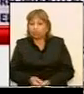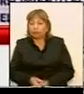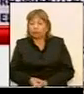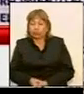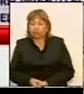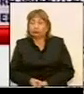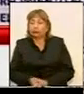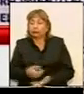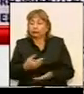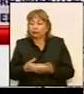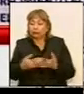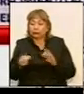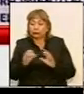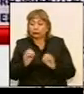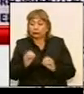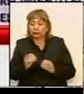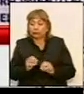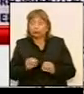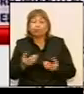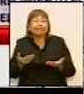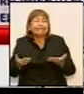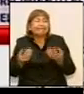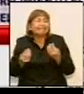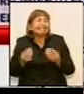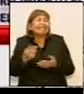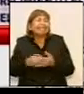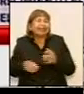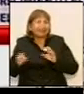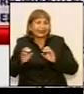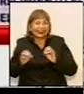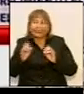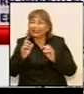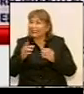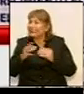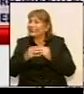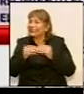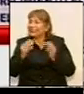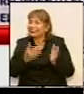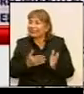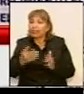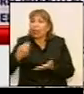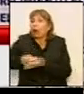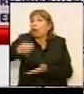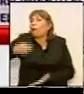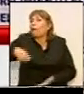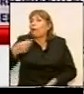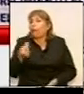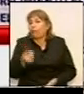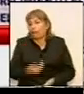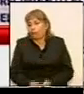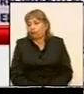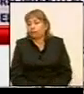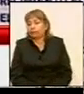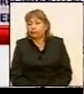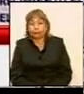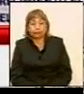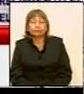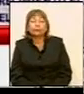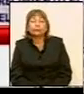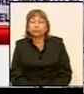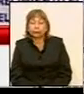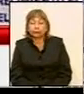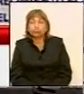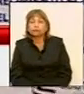de consumo intermedio, ¿ya? Y los inducidos es lo que hacen estos proveedores con la plata que yo les pagué. ¿Puede ir? Siguiente, por